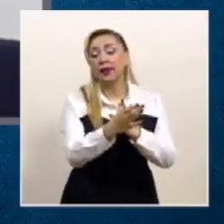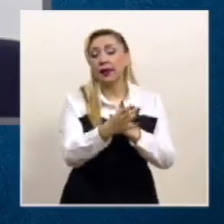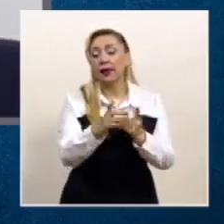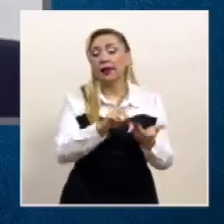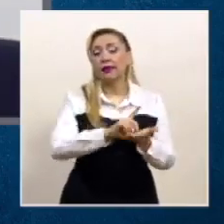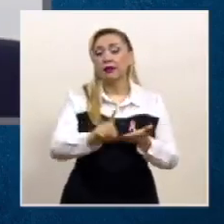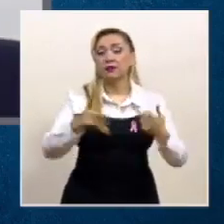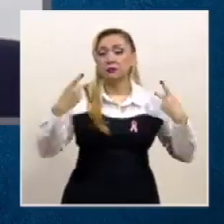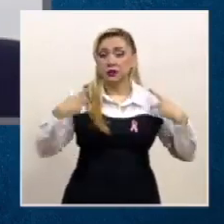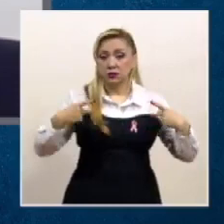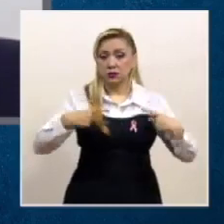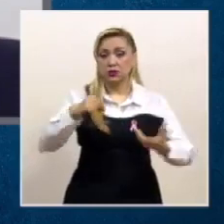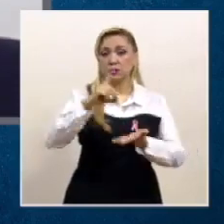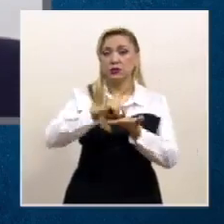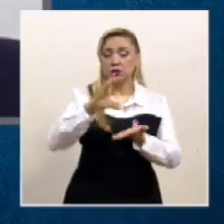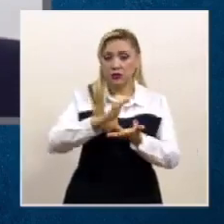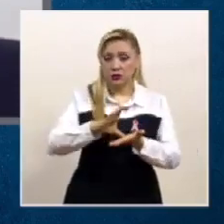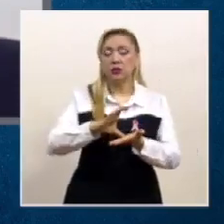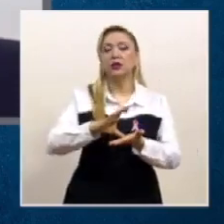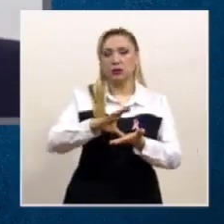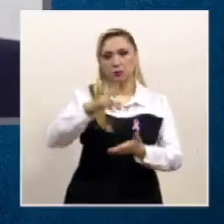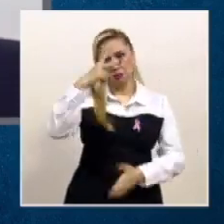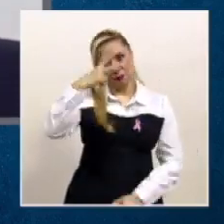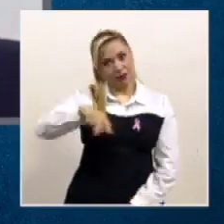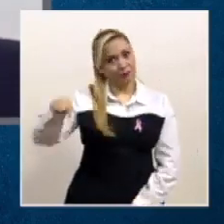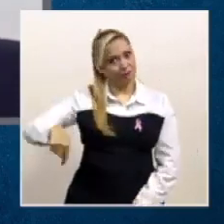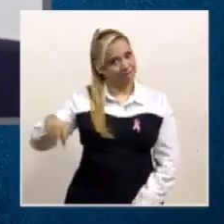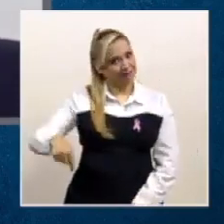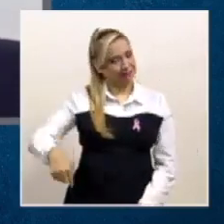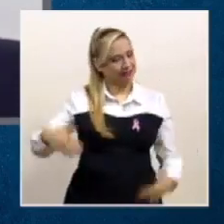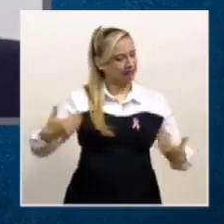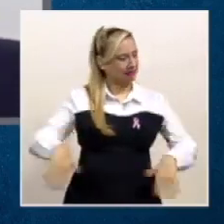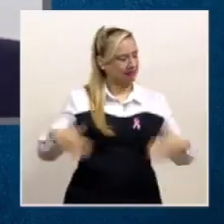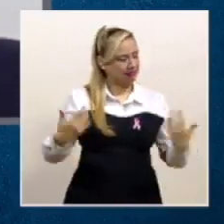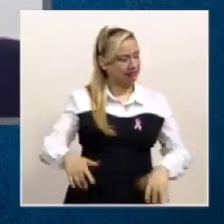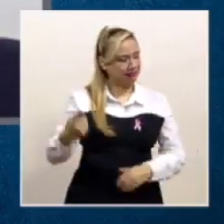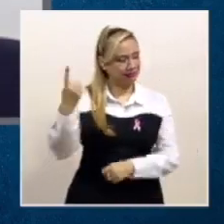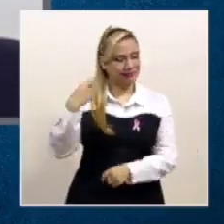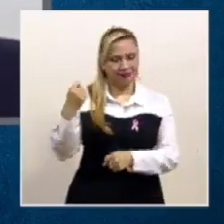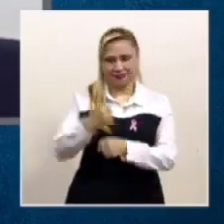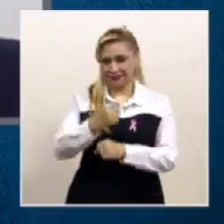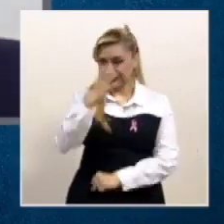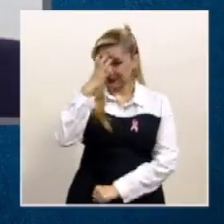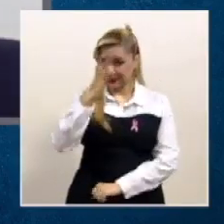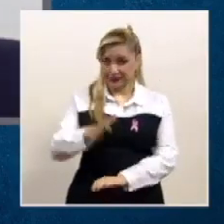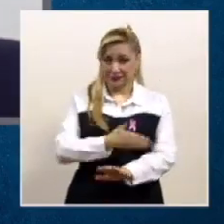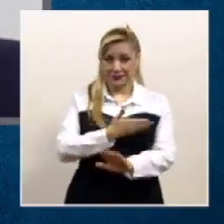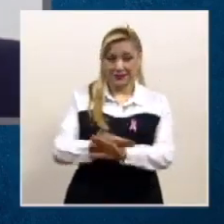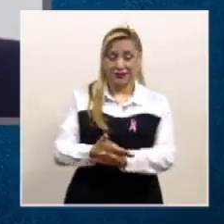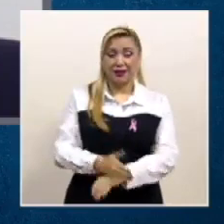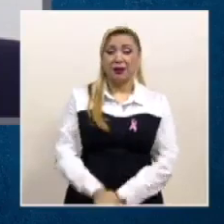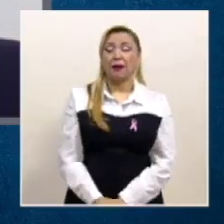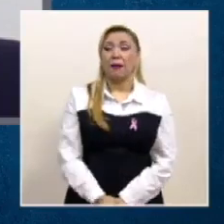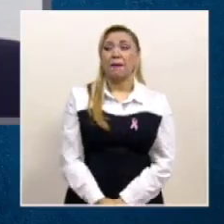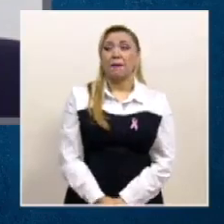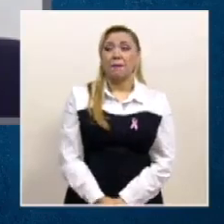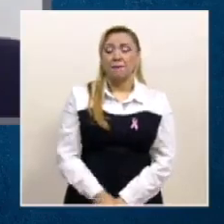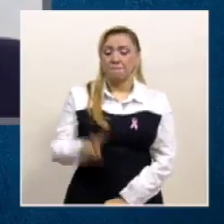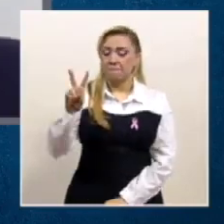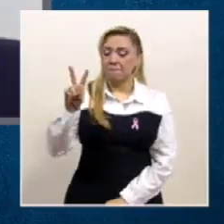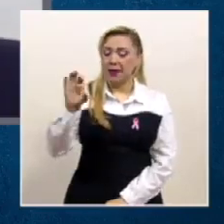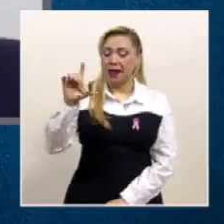Personas con Discapacidad y que es ante el Estado mexicano, efectivamente. El año pasado, si mal no recuerdo, el caso